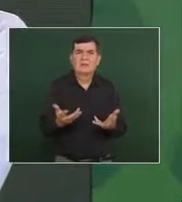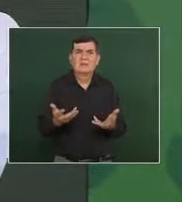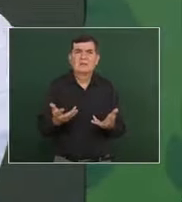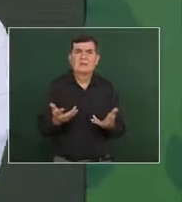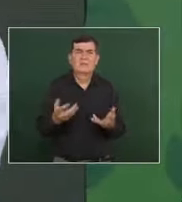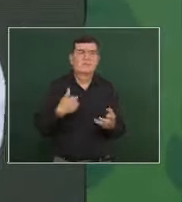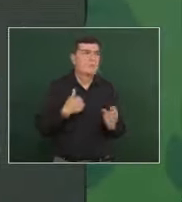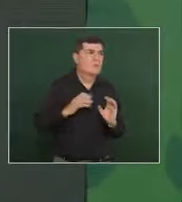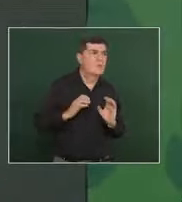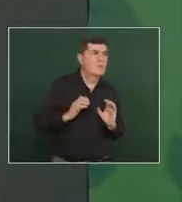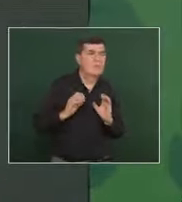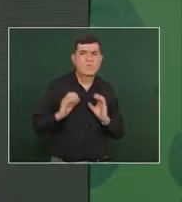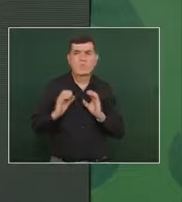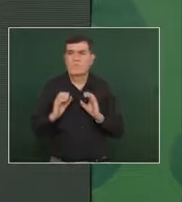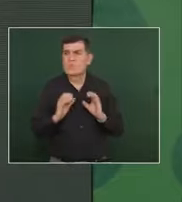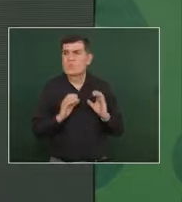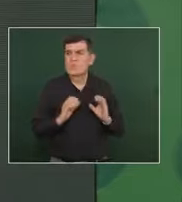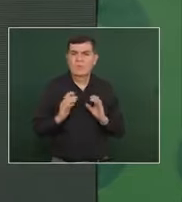cuidando